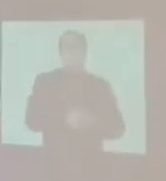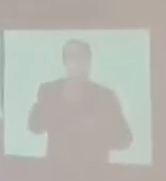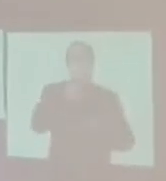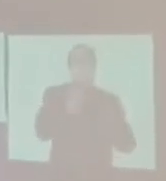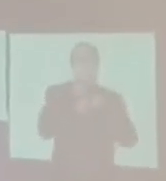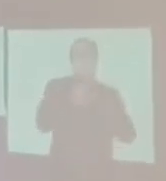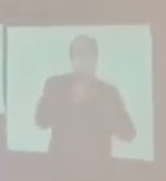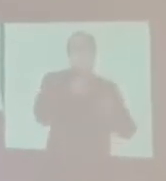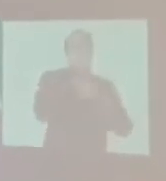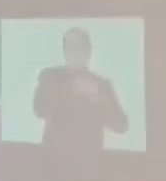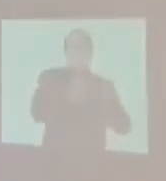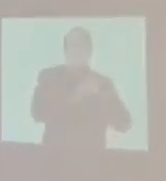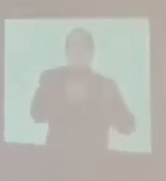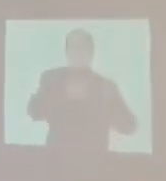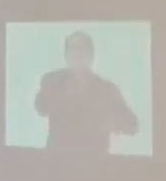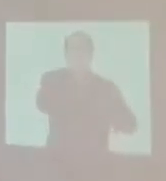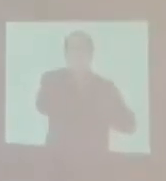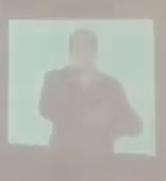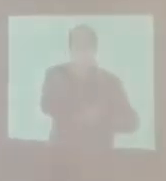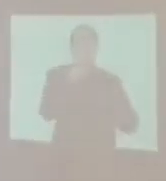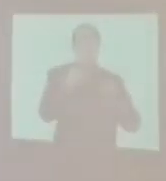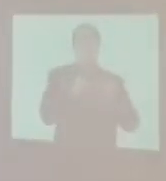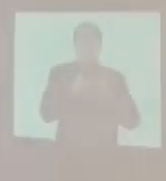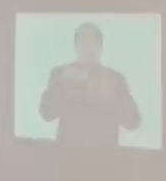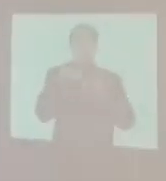de 1,000 toneladas. Tenemos ya